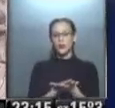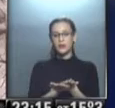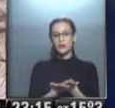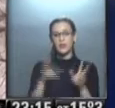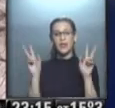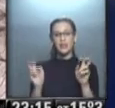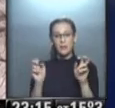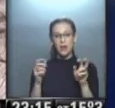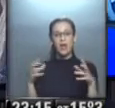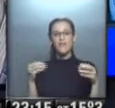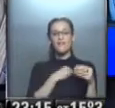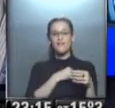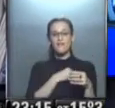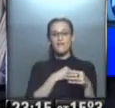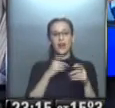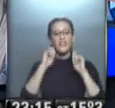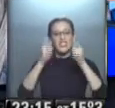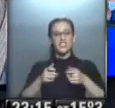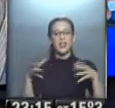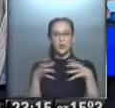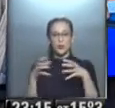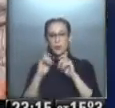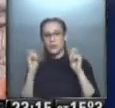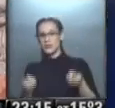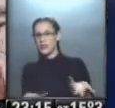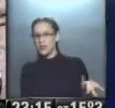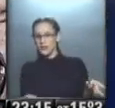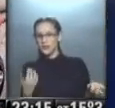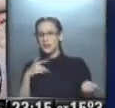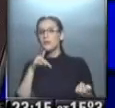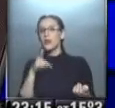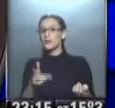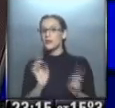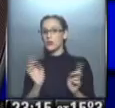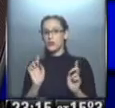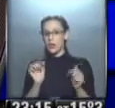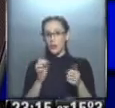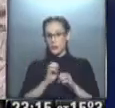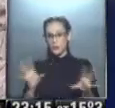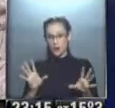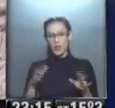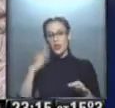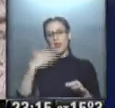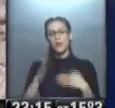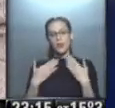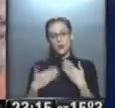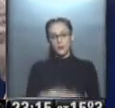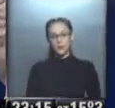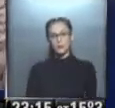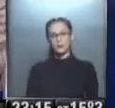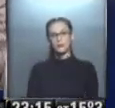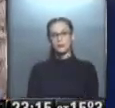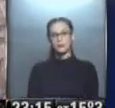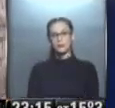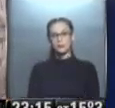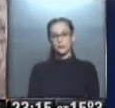el tema de la hinchada visitante. La presencia de hinchas de los que supuestamente hinchas no corresponde. Dale, vamos a hablar de eso, ¿no? Vamos a hablar de